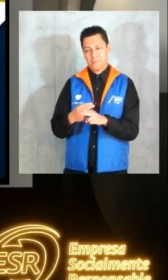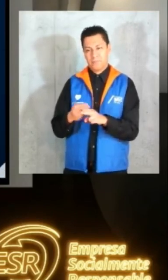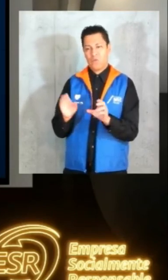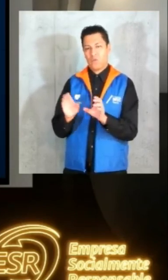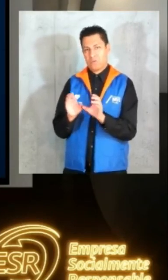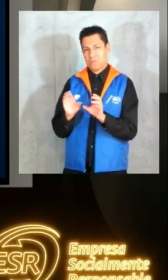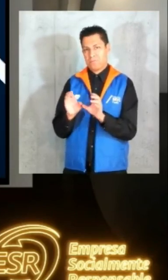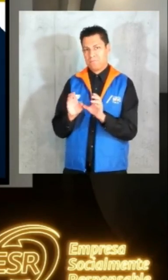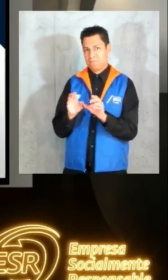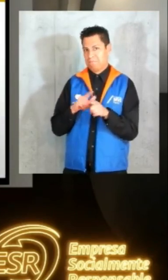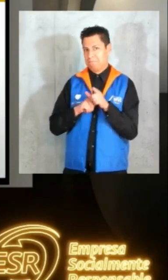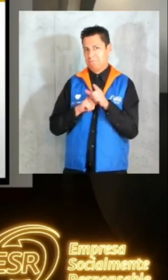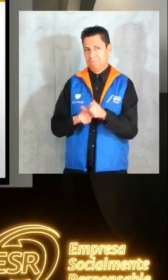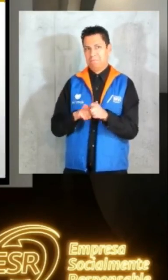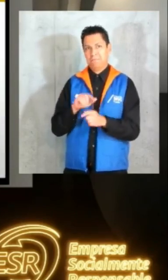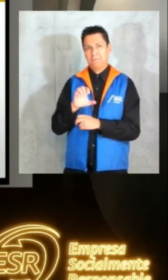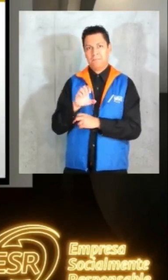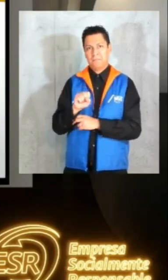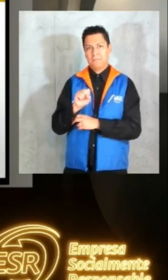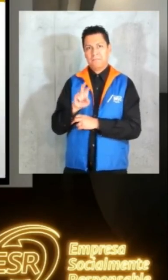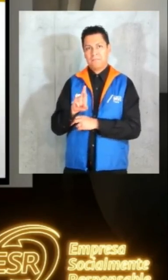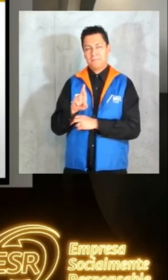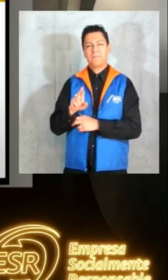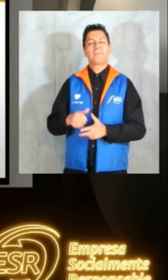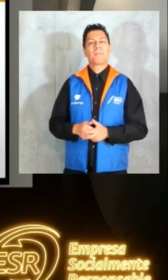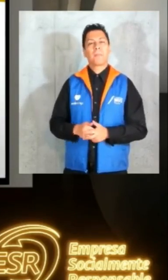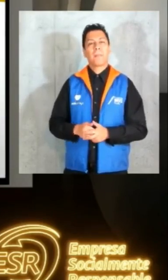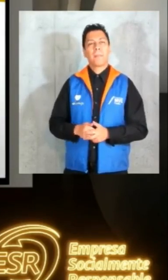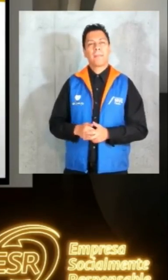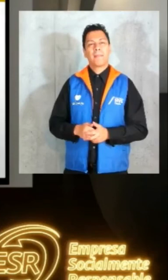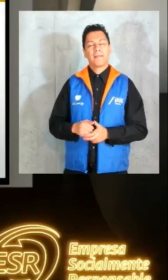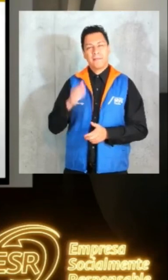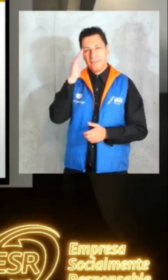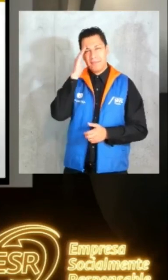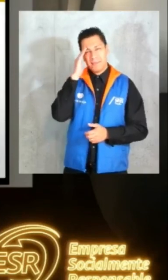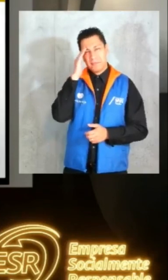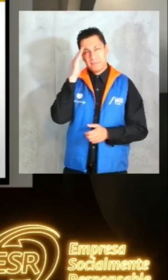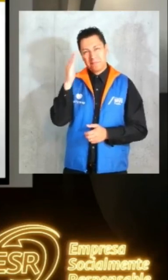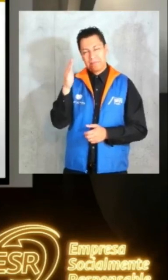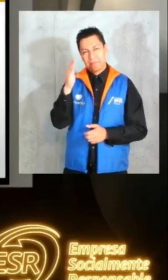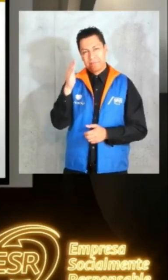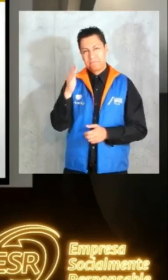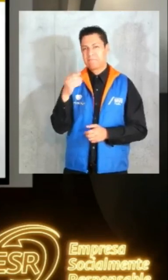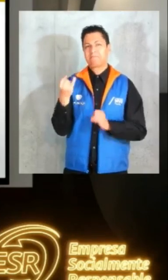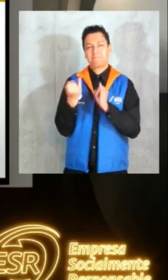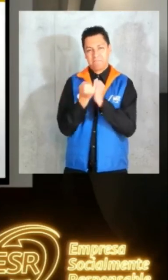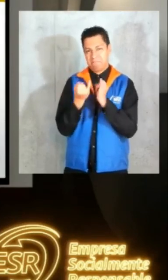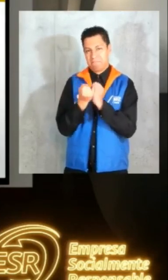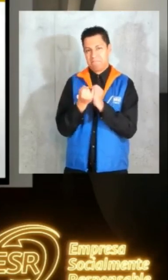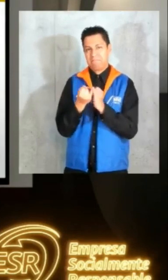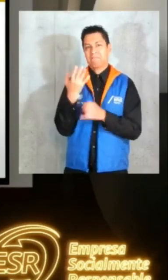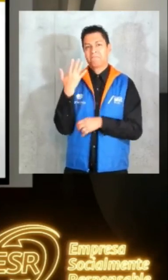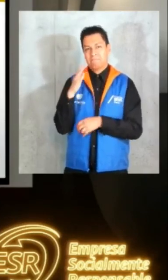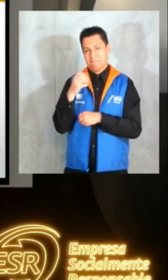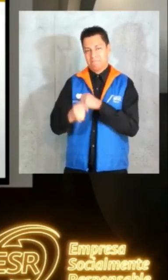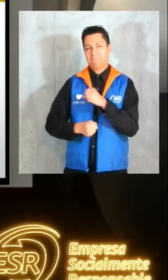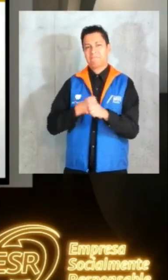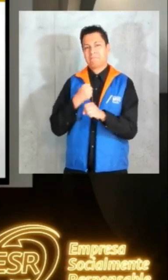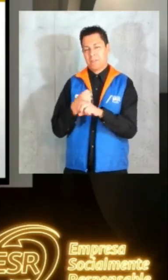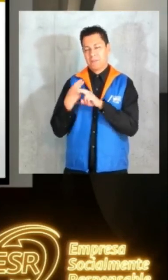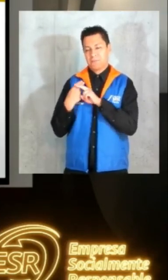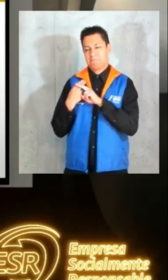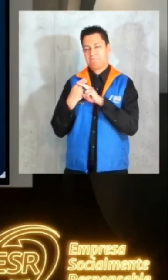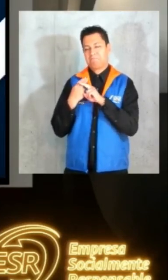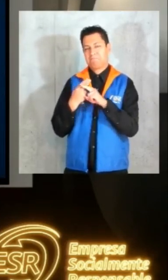responsable. Hola, mi nombre es Perla Viera, soy de la empresa Books Puntual y llevamos 10 años siendo una empresa